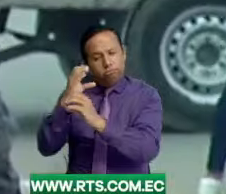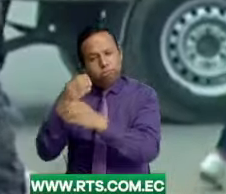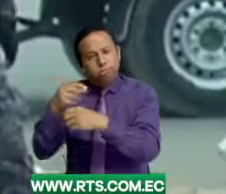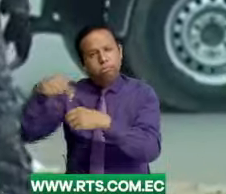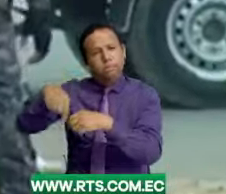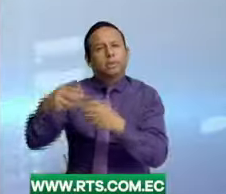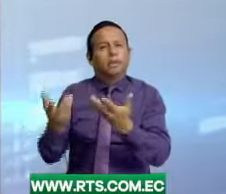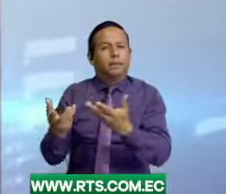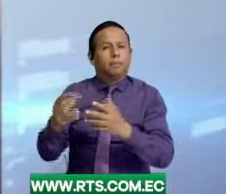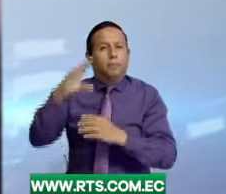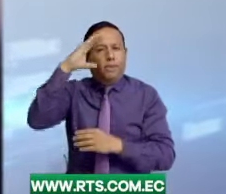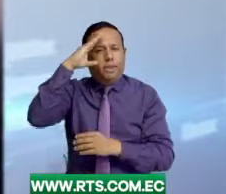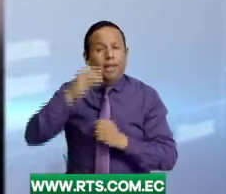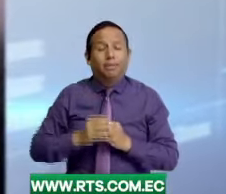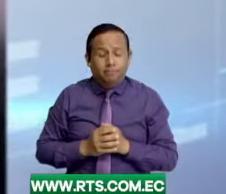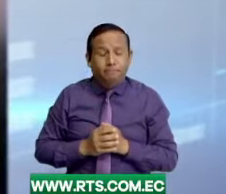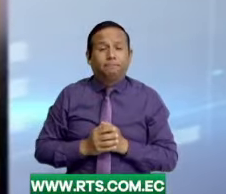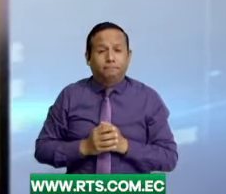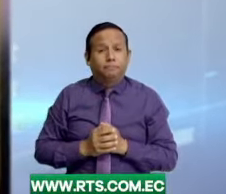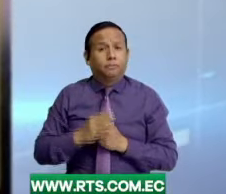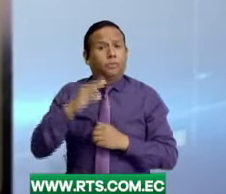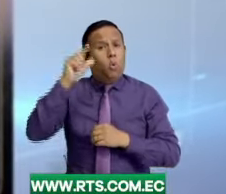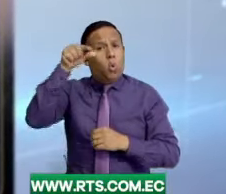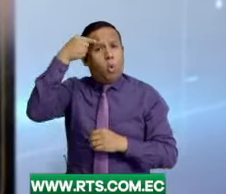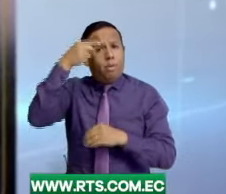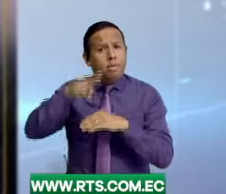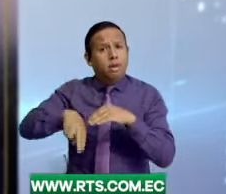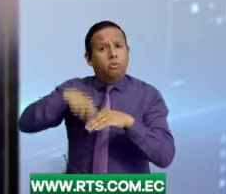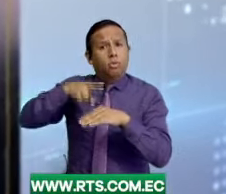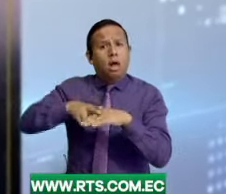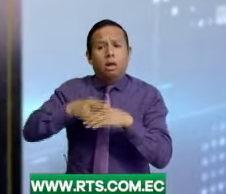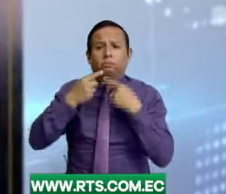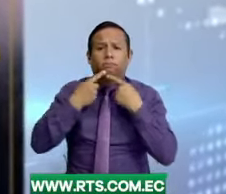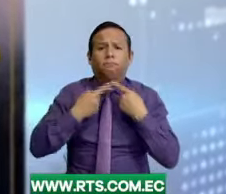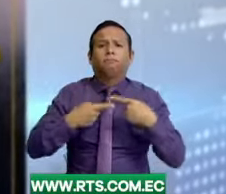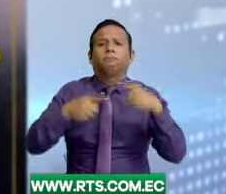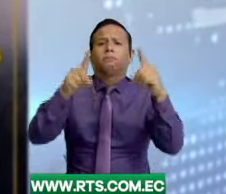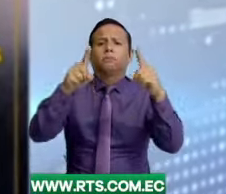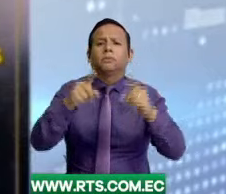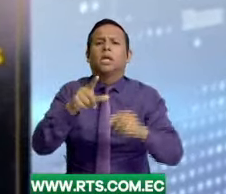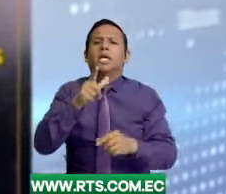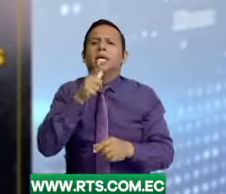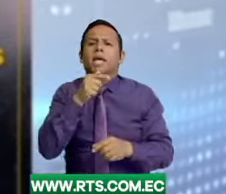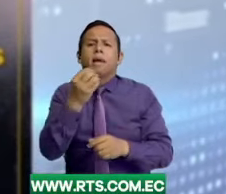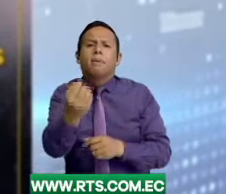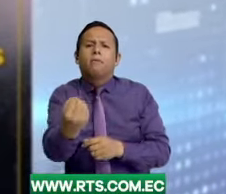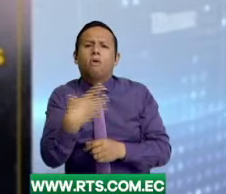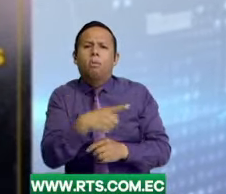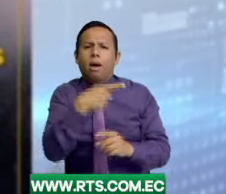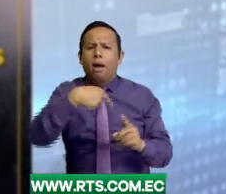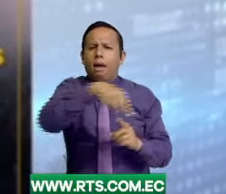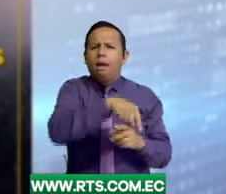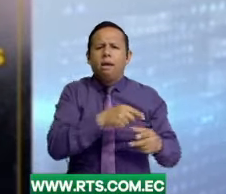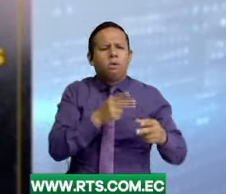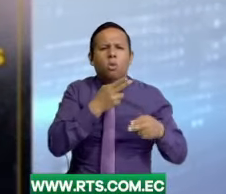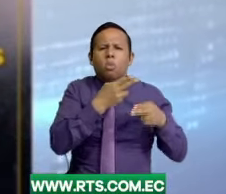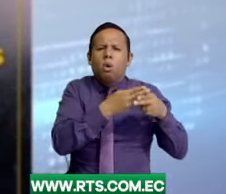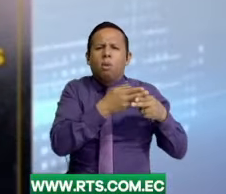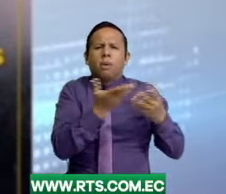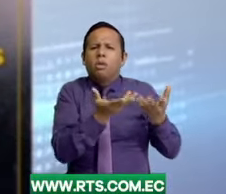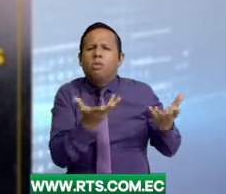forenses. Por su parte, el gobierno nacional ofreció una recompensa para quienes proporcionen información sobre